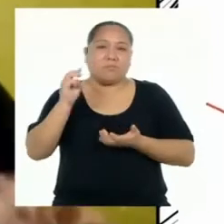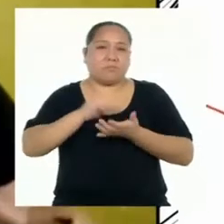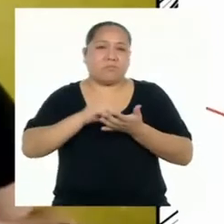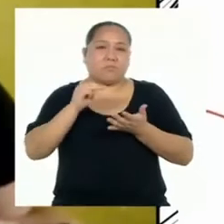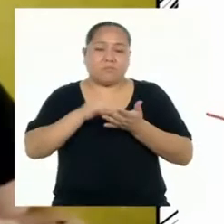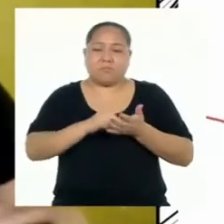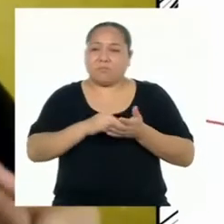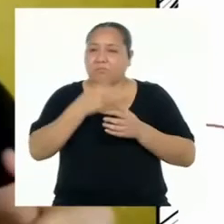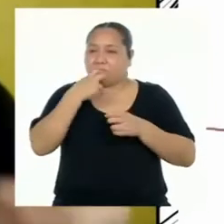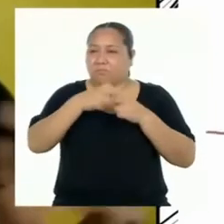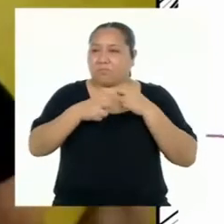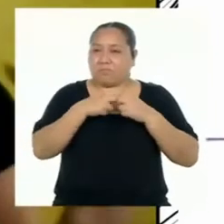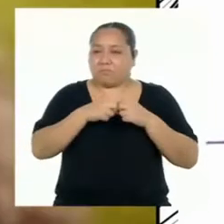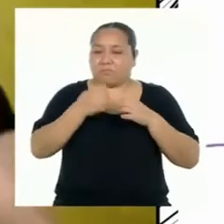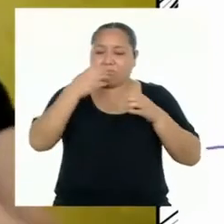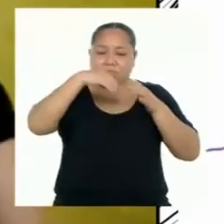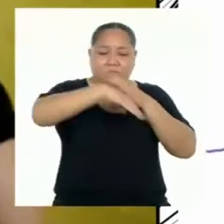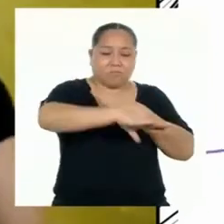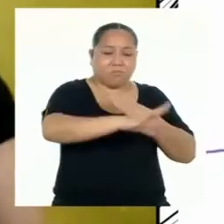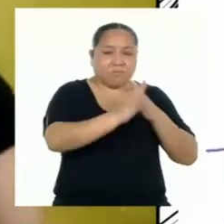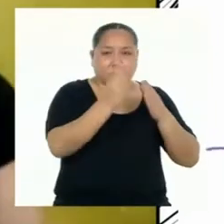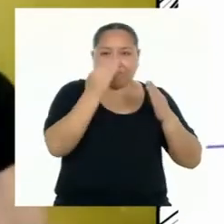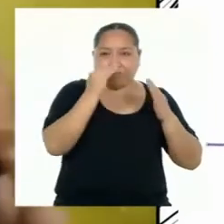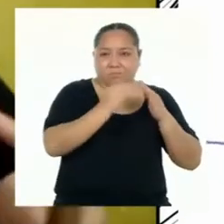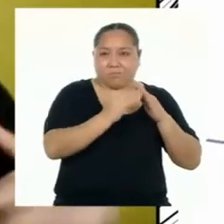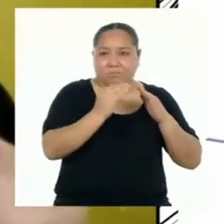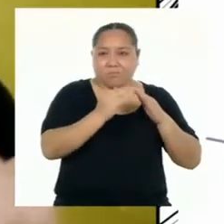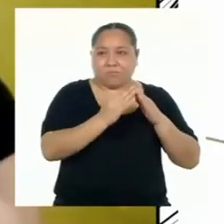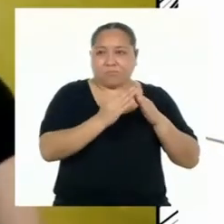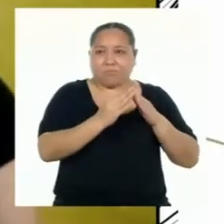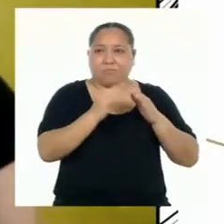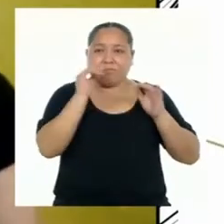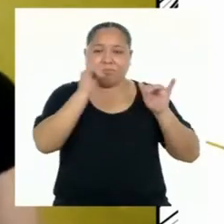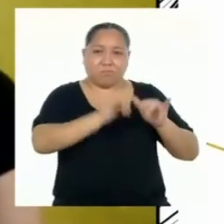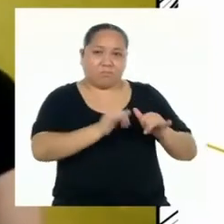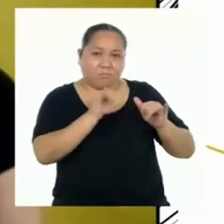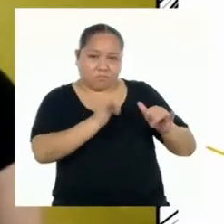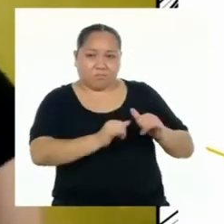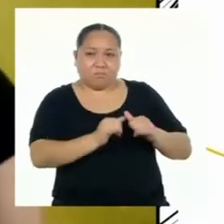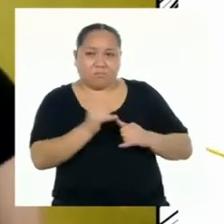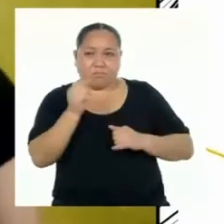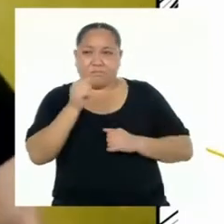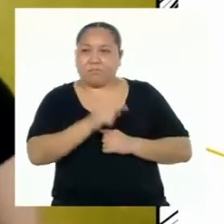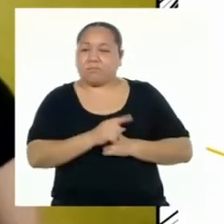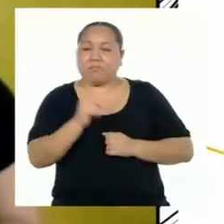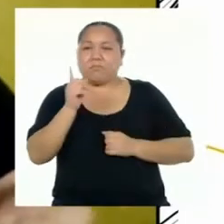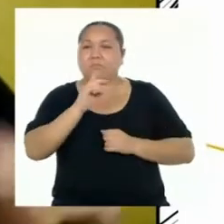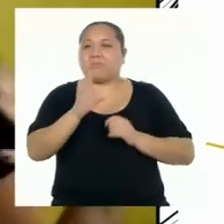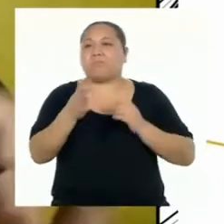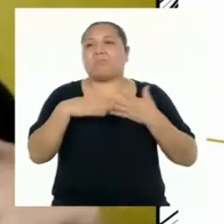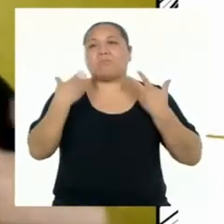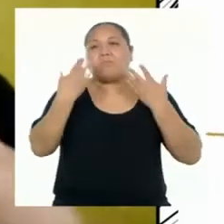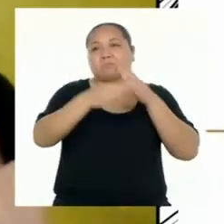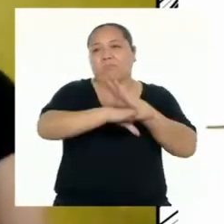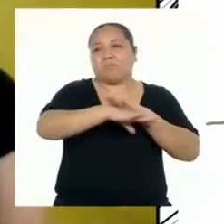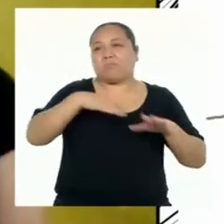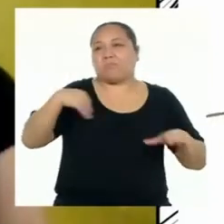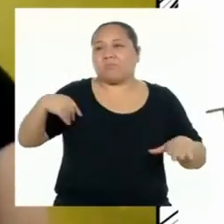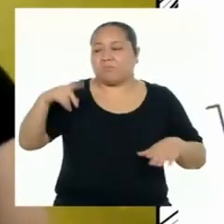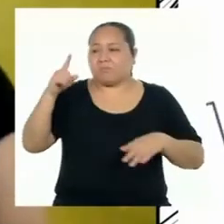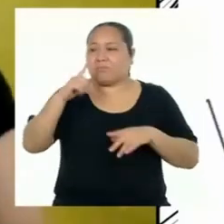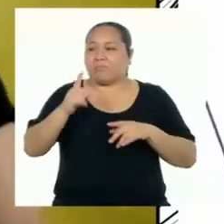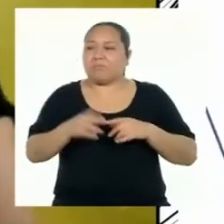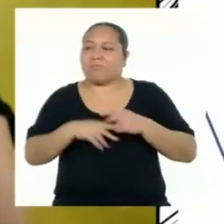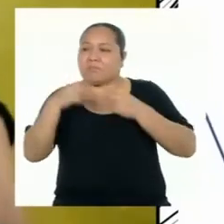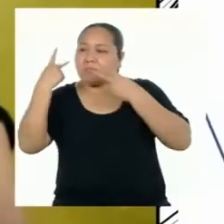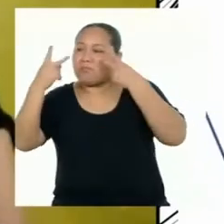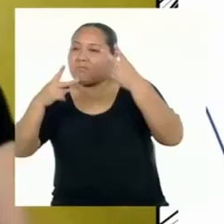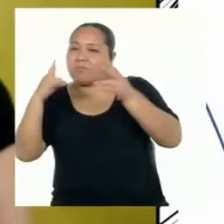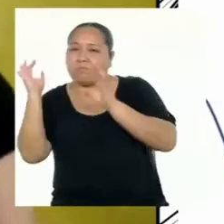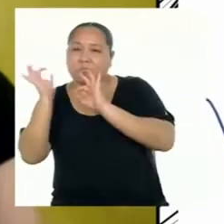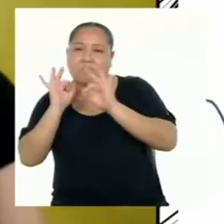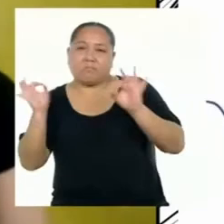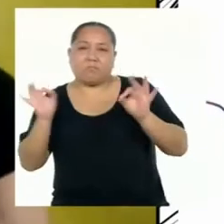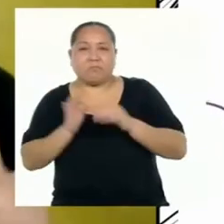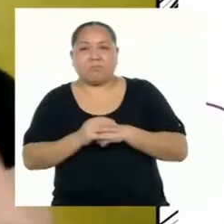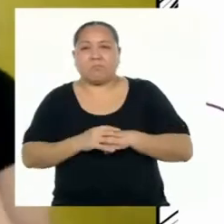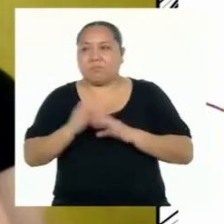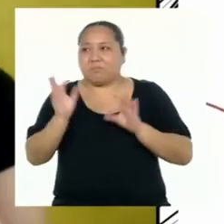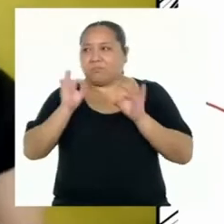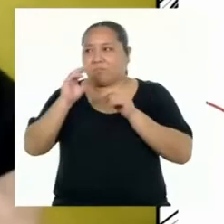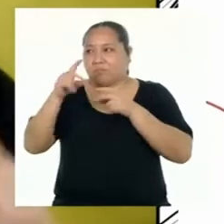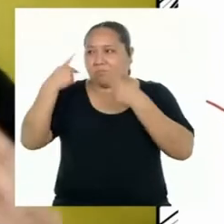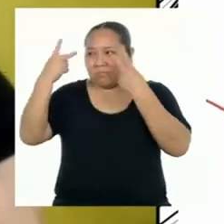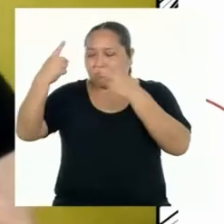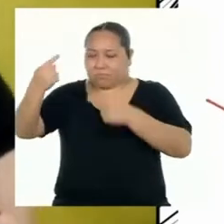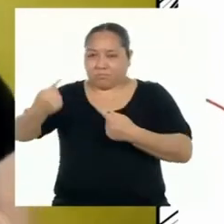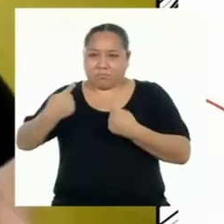que no podíamos salir, no podíamos visitar a nadie, ni nadie podía visitarnos. Entonces, eso trajo como consecuencia emociones negativas como